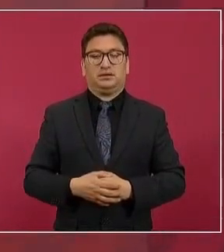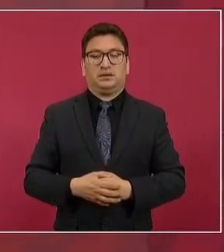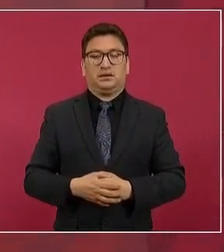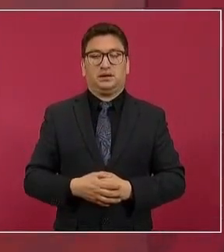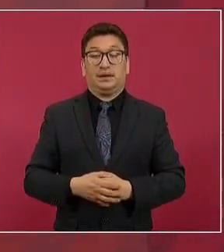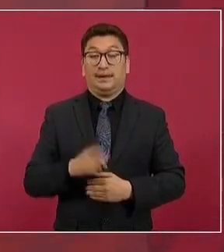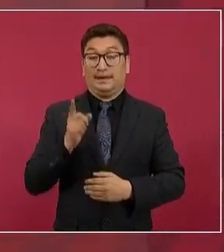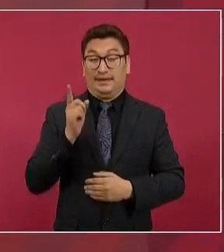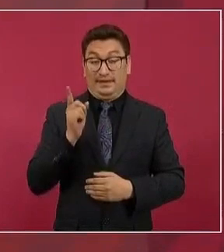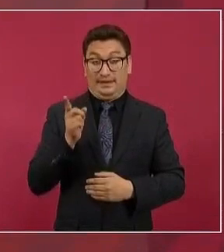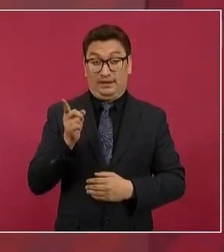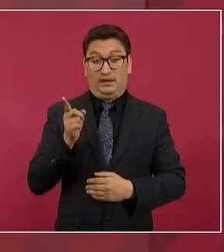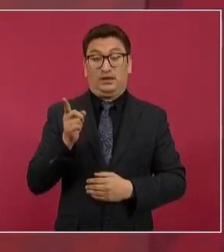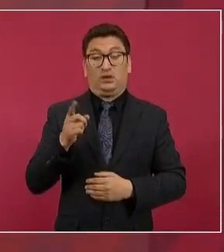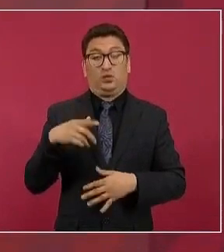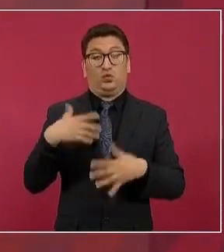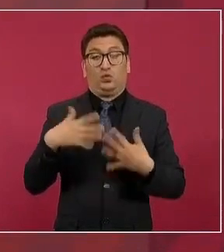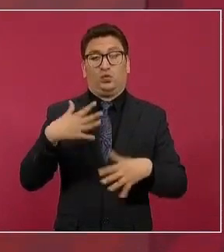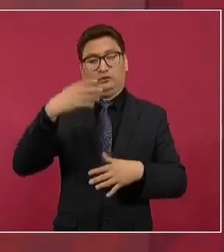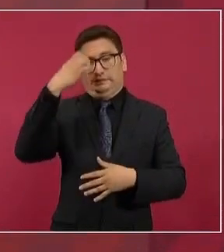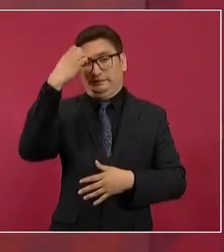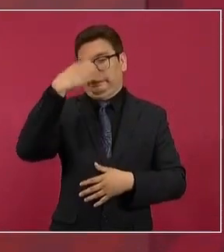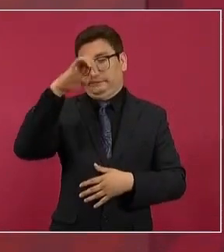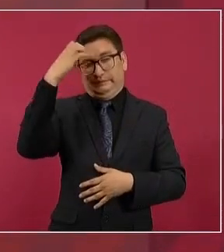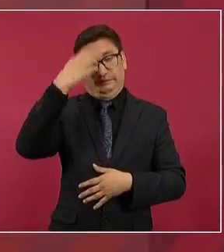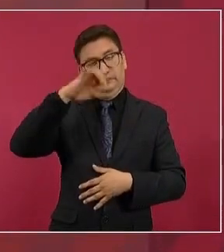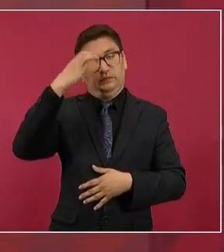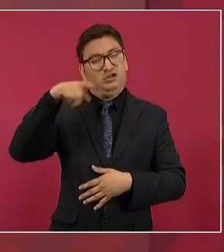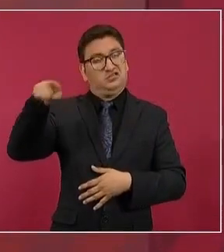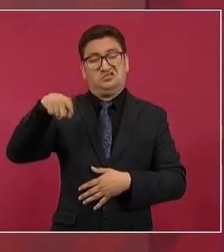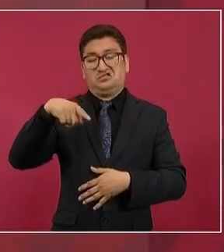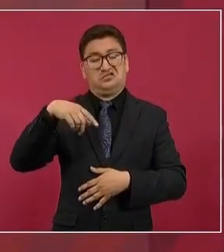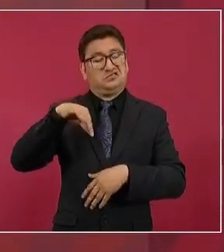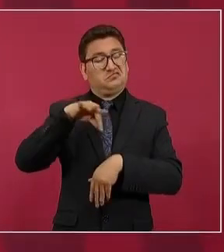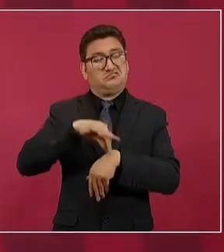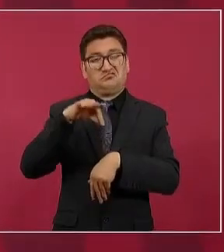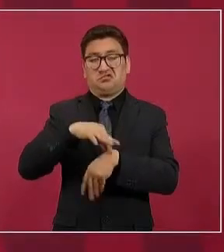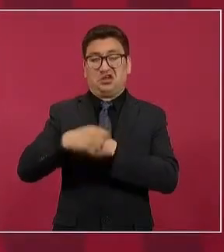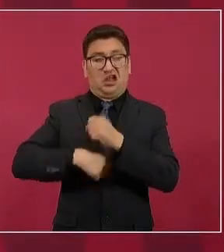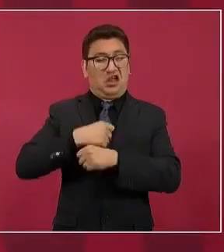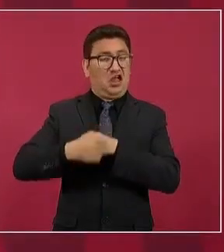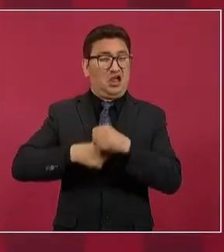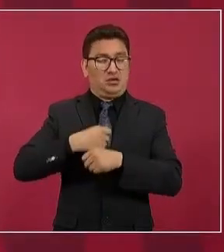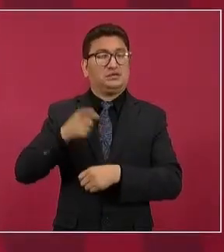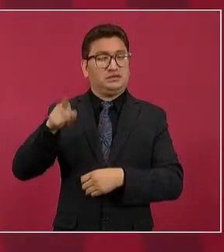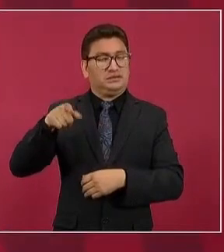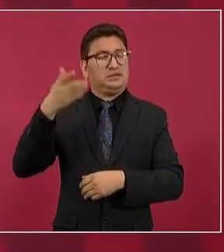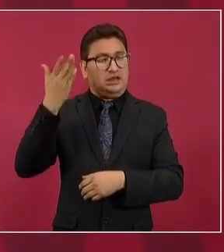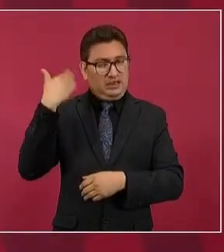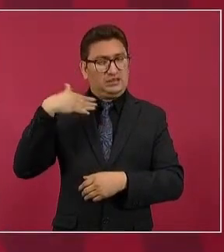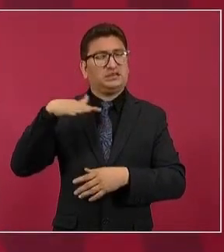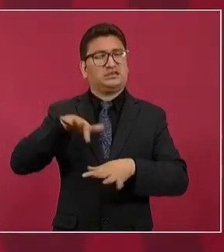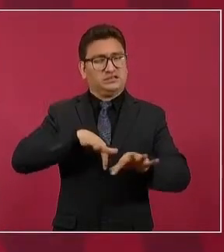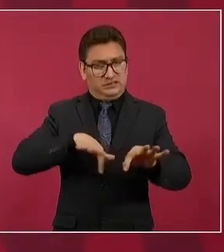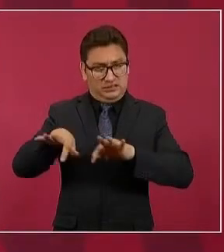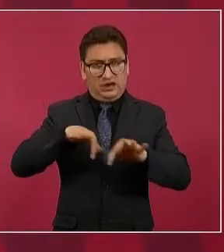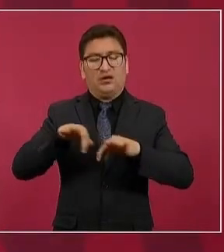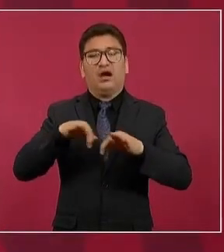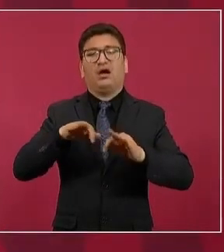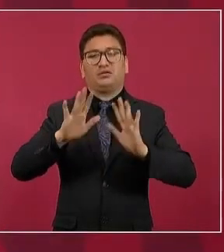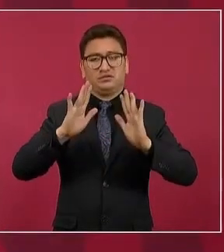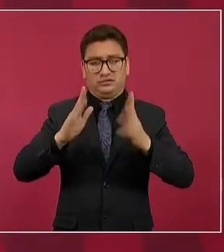que tiene una gran experiencia como médico, ha trabajado en instituciones de